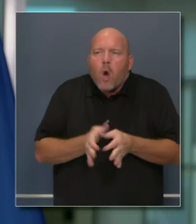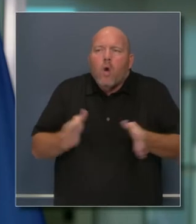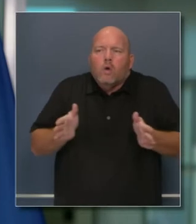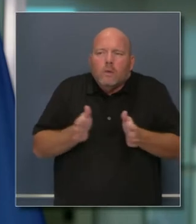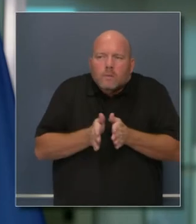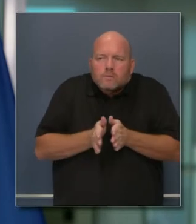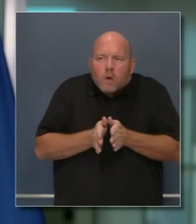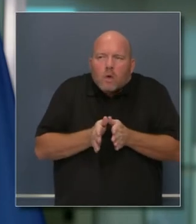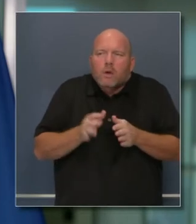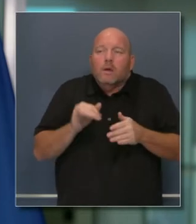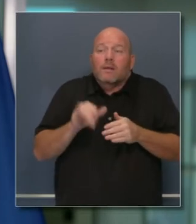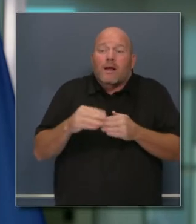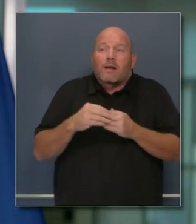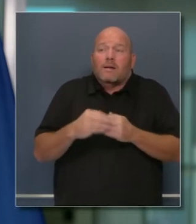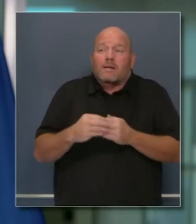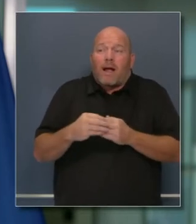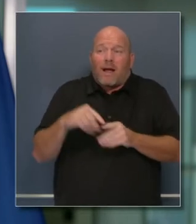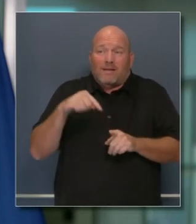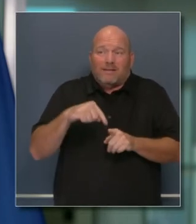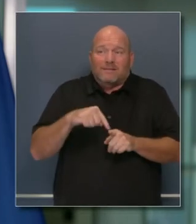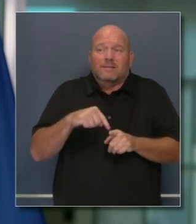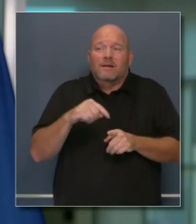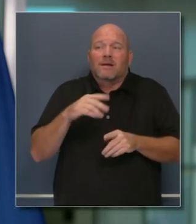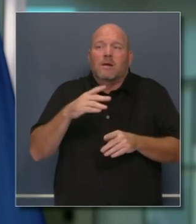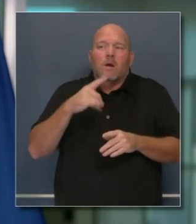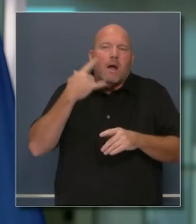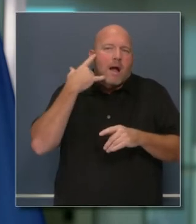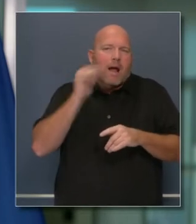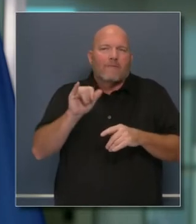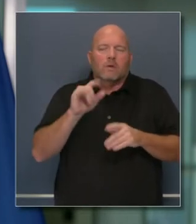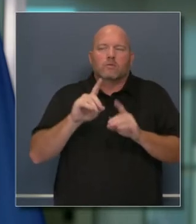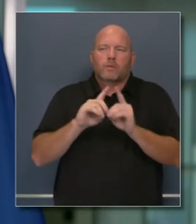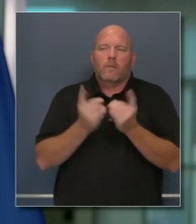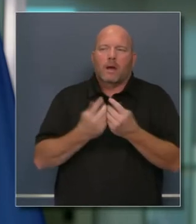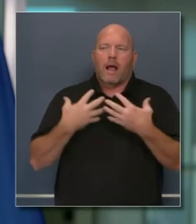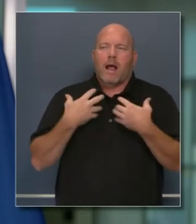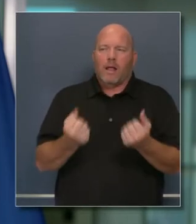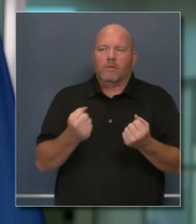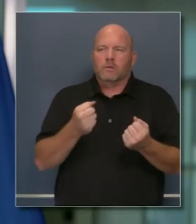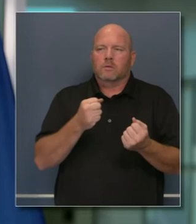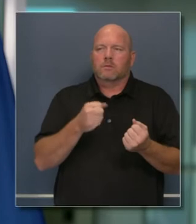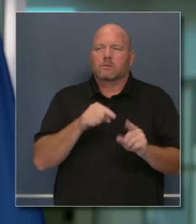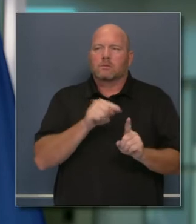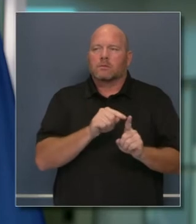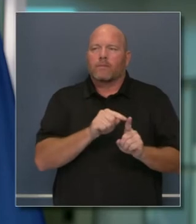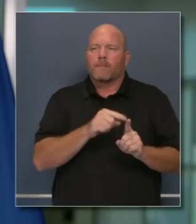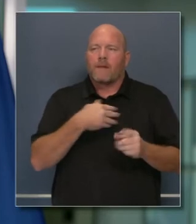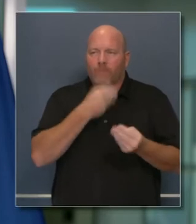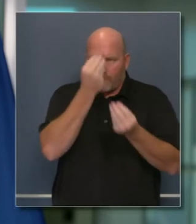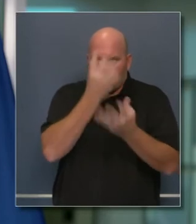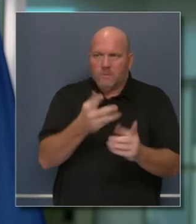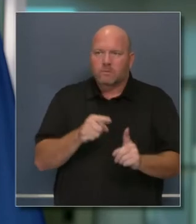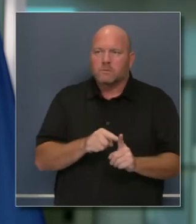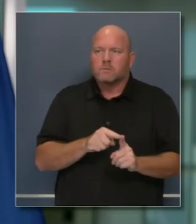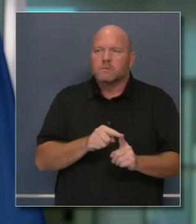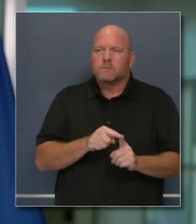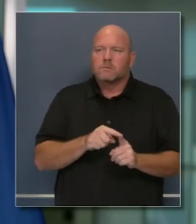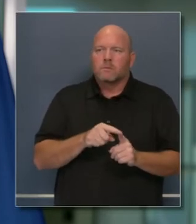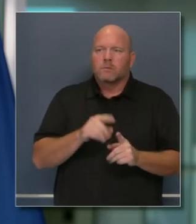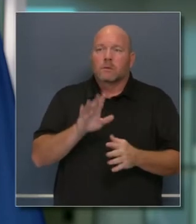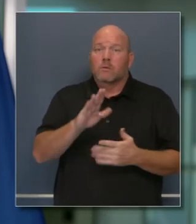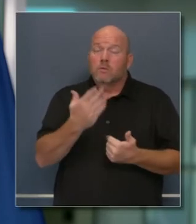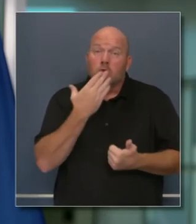que queremos emitir sobre estas reuniones pequeñas, publicado en el sitio web de Salud Pública de California, es